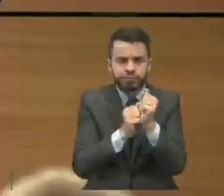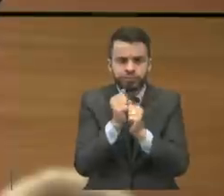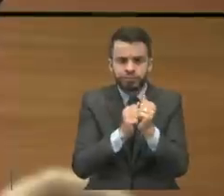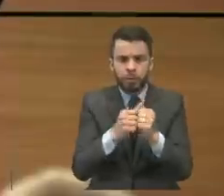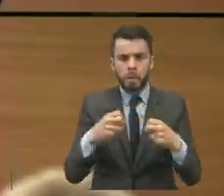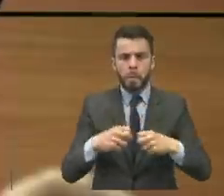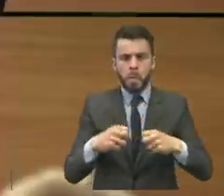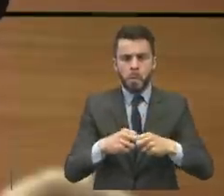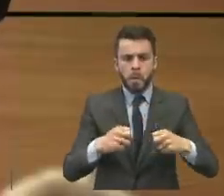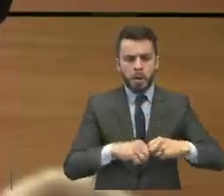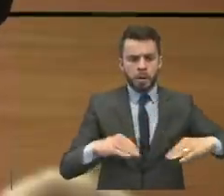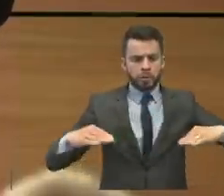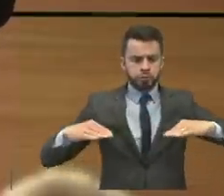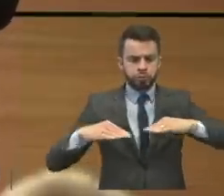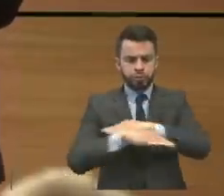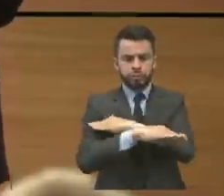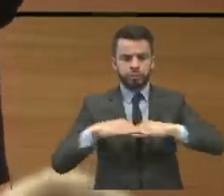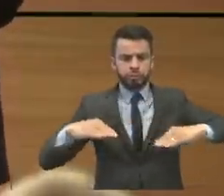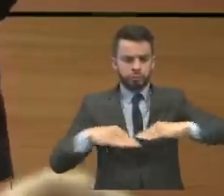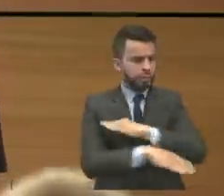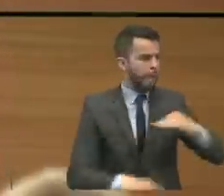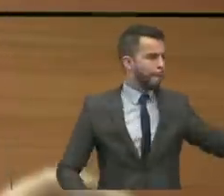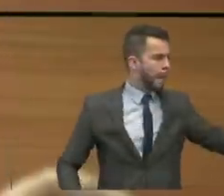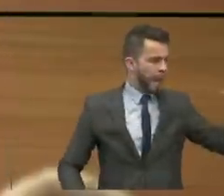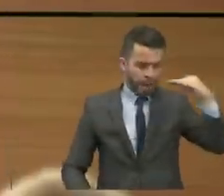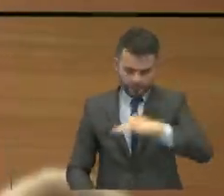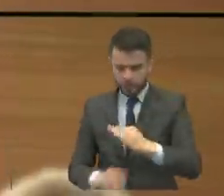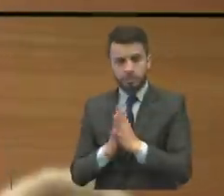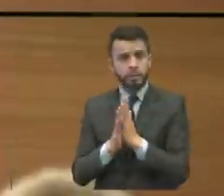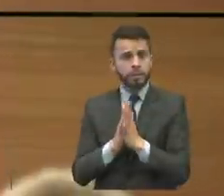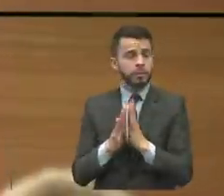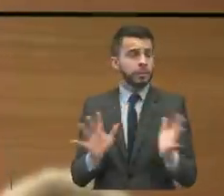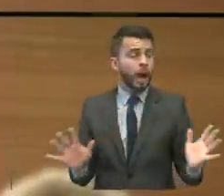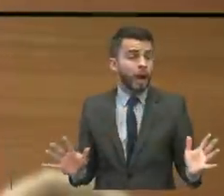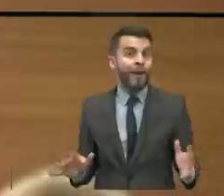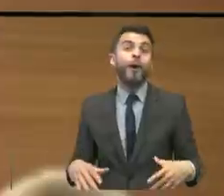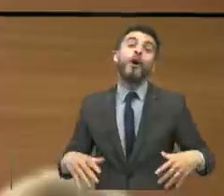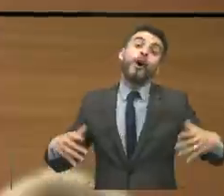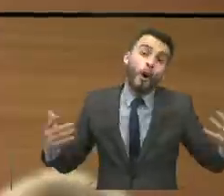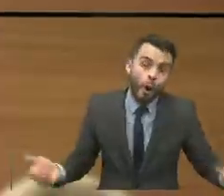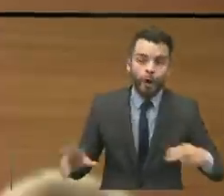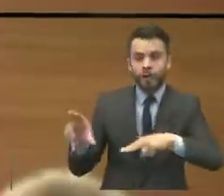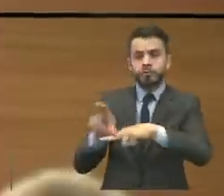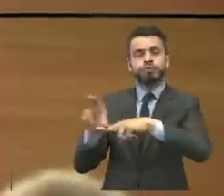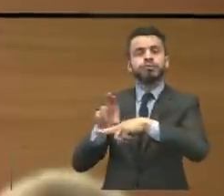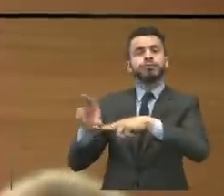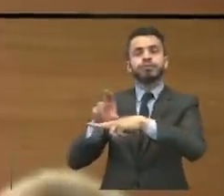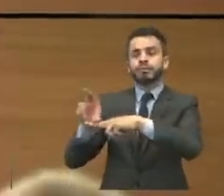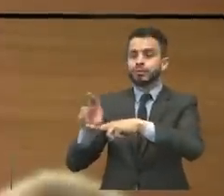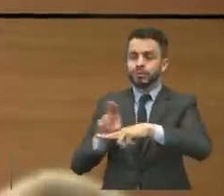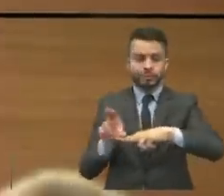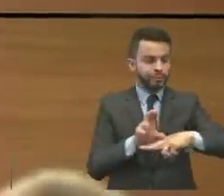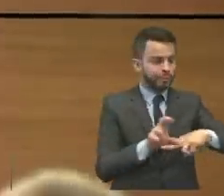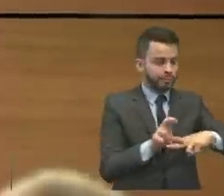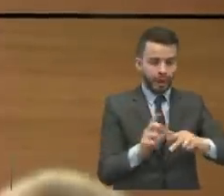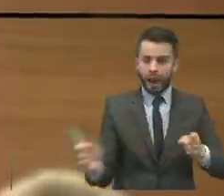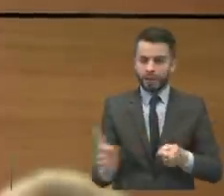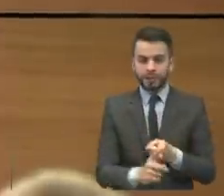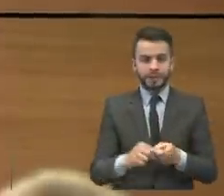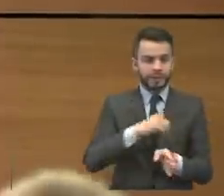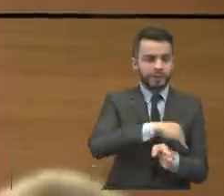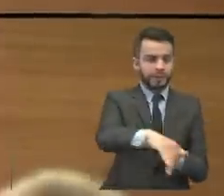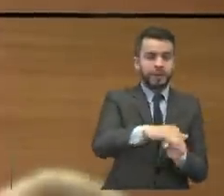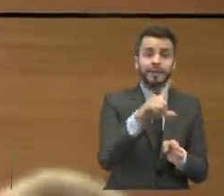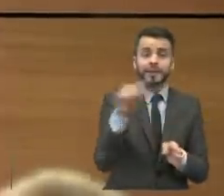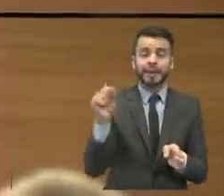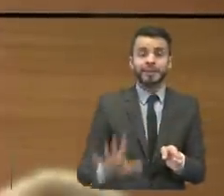eléctricos, que lo lleven hasta el centro, o va a haber Regiotram eléctrico que lo lleve por lo menos hasta la 100, donde